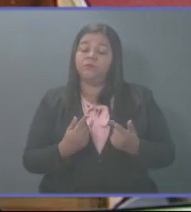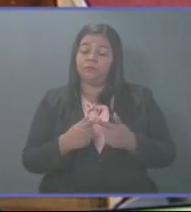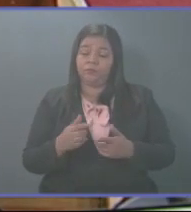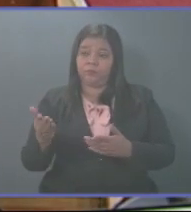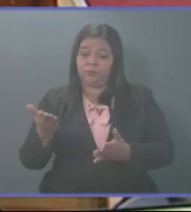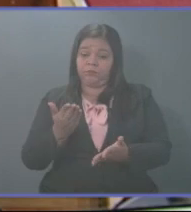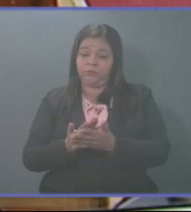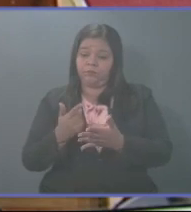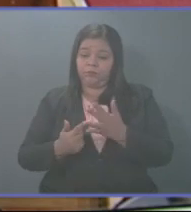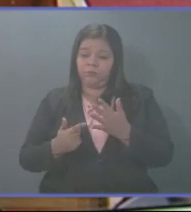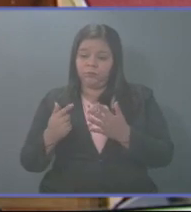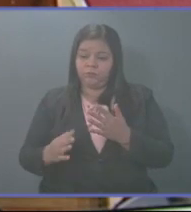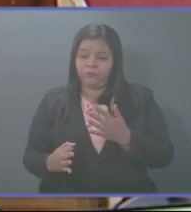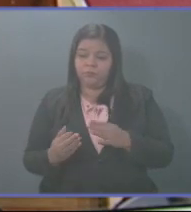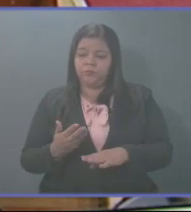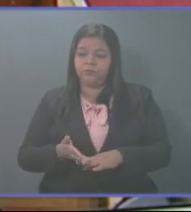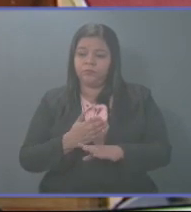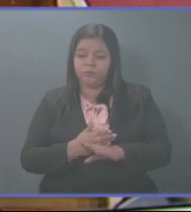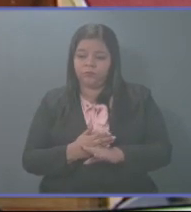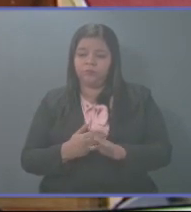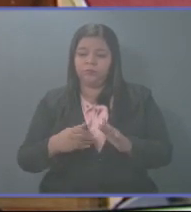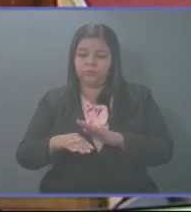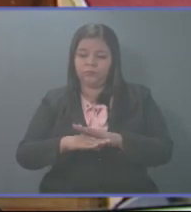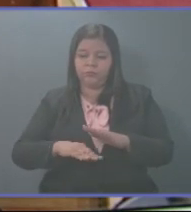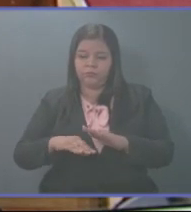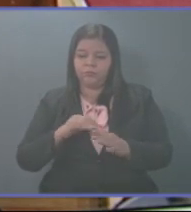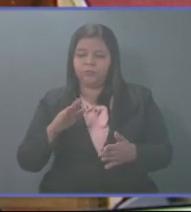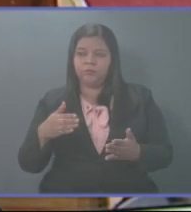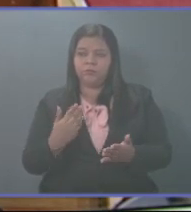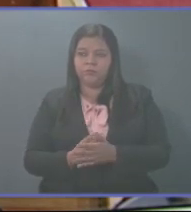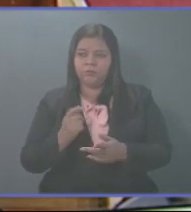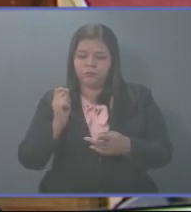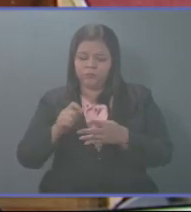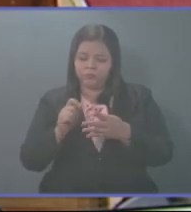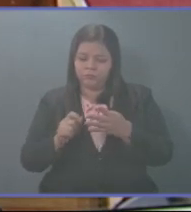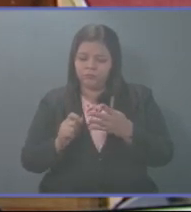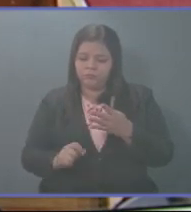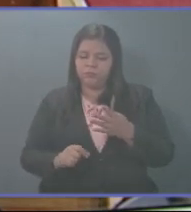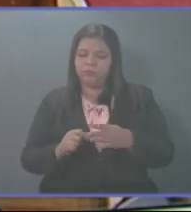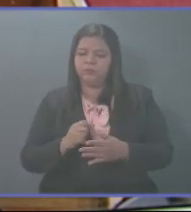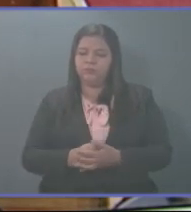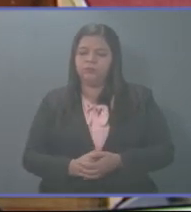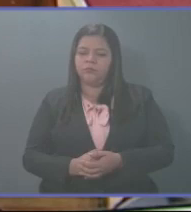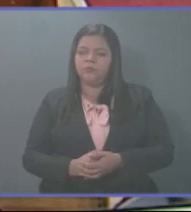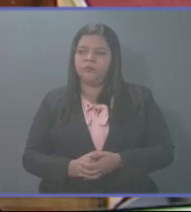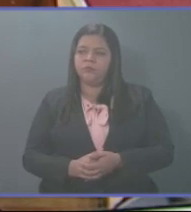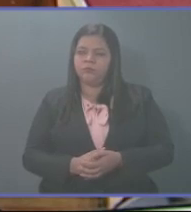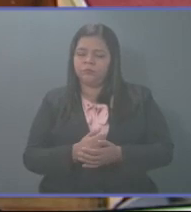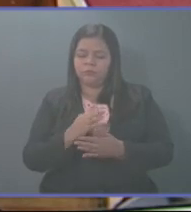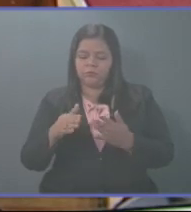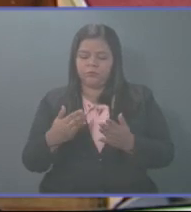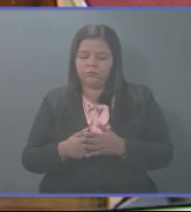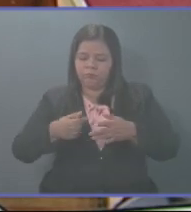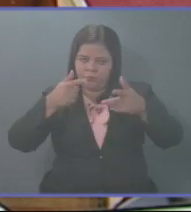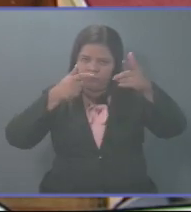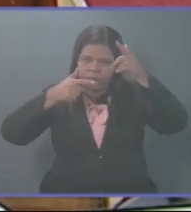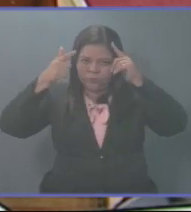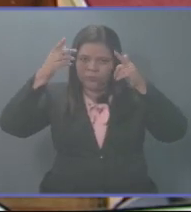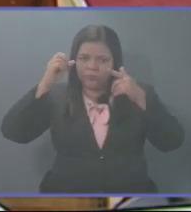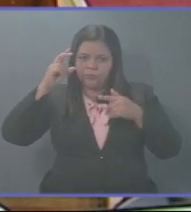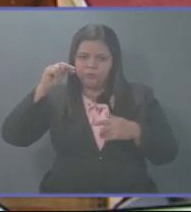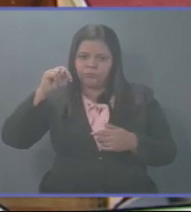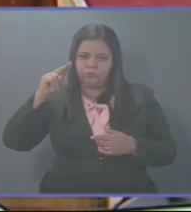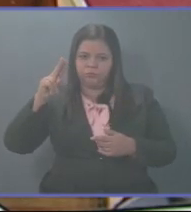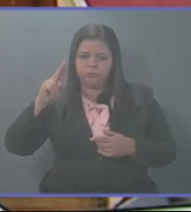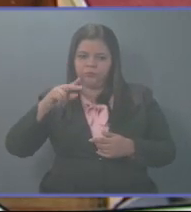de ley presentada tiene a su base los principios rectores de los desplazamientos internos de la ONU, los